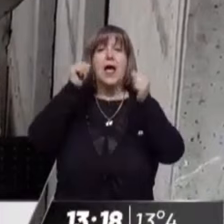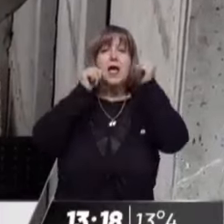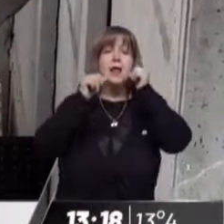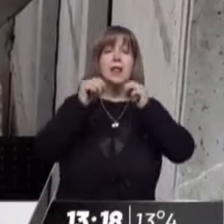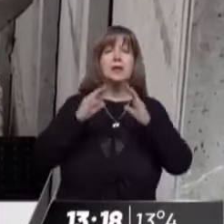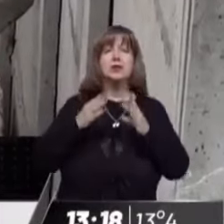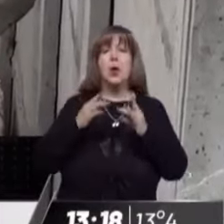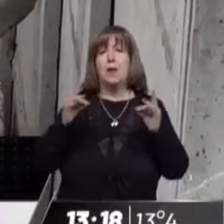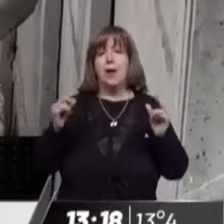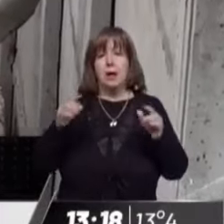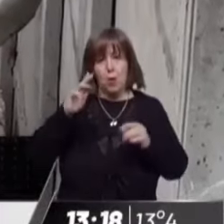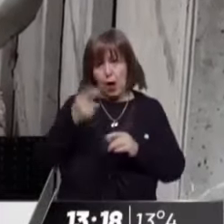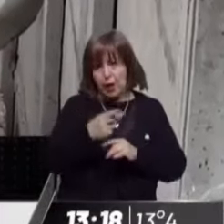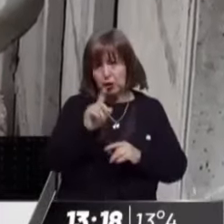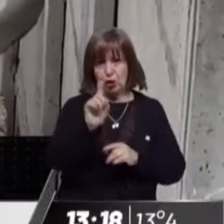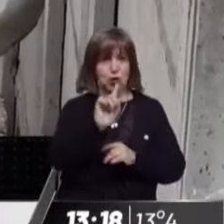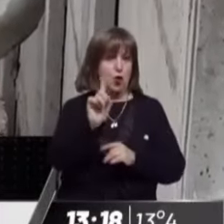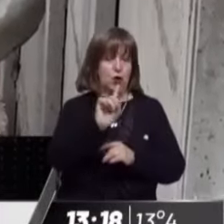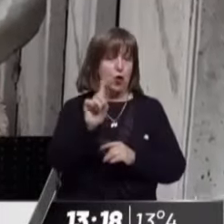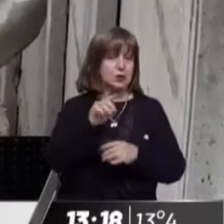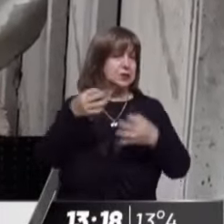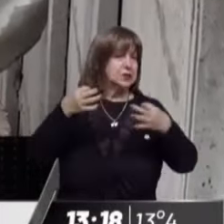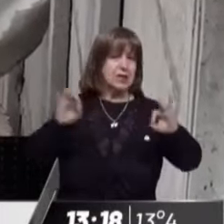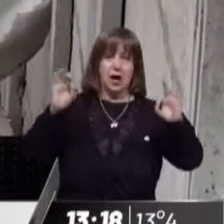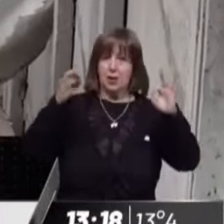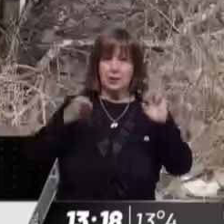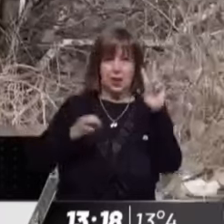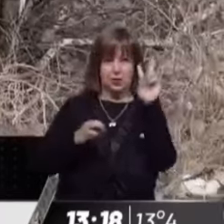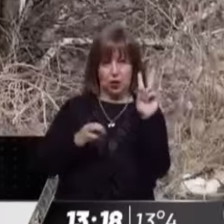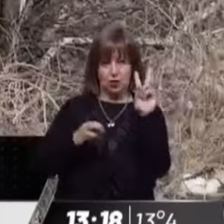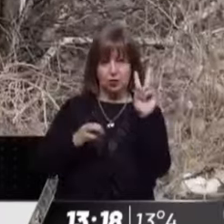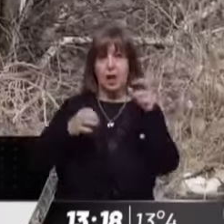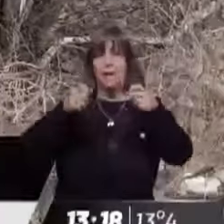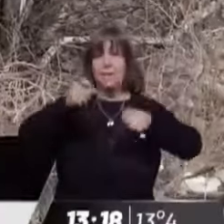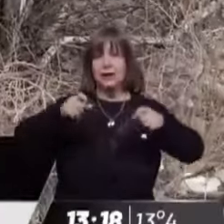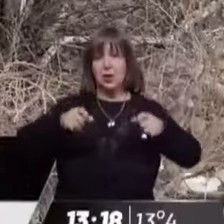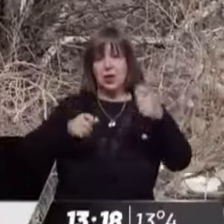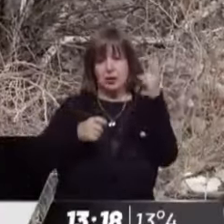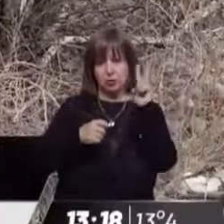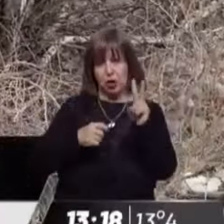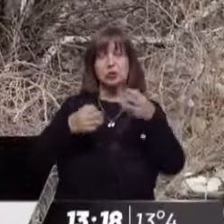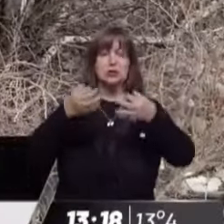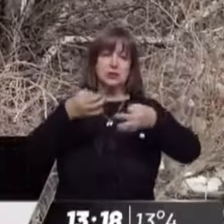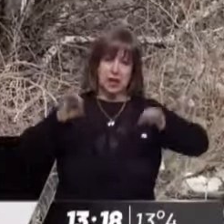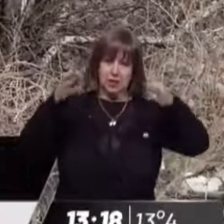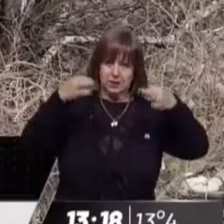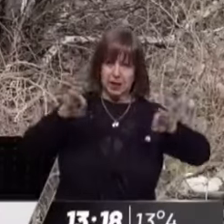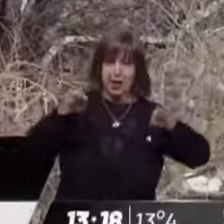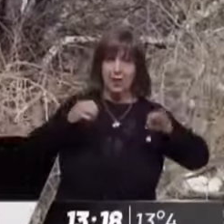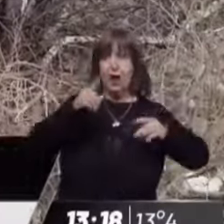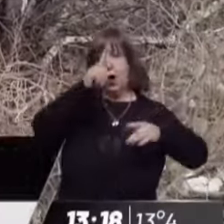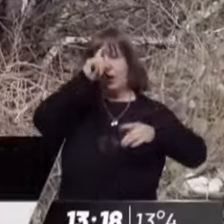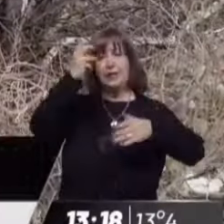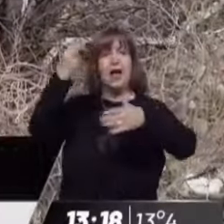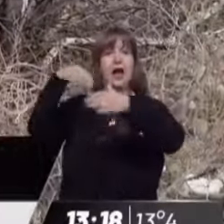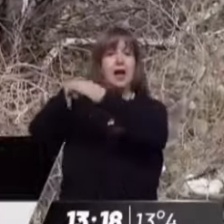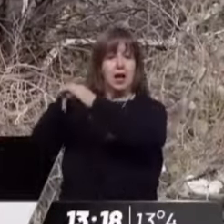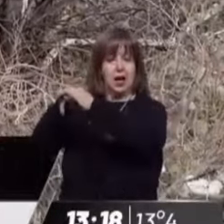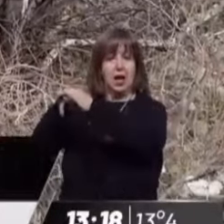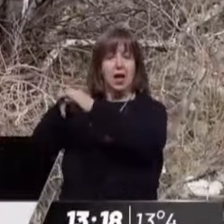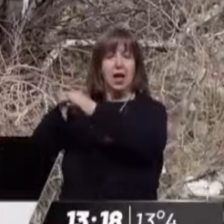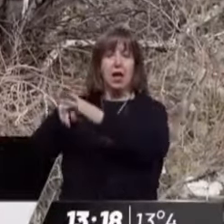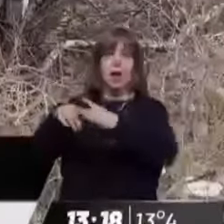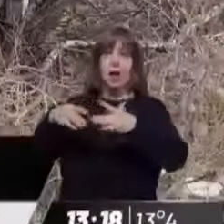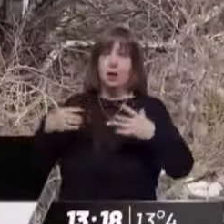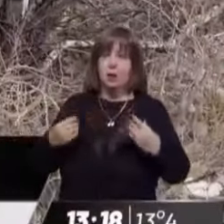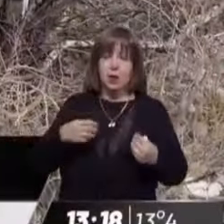lamentar una víctima ni una tragedia en esta situación que se vivió 10 de la mañana aquí en Luján de Cuyo, Gran Mendoza. Bueno, los ocupantes se